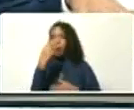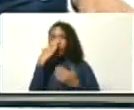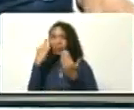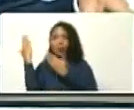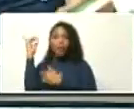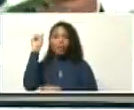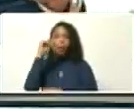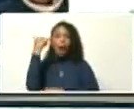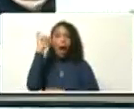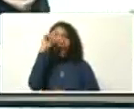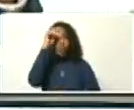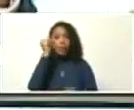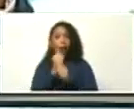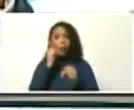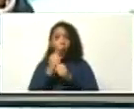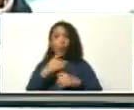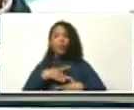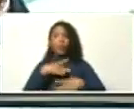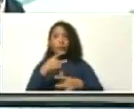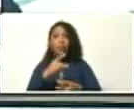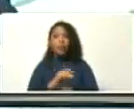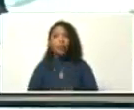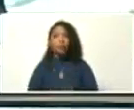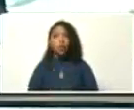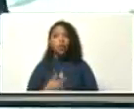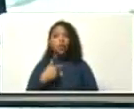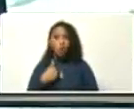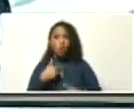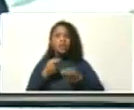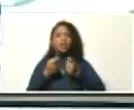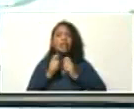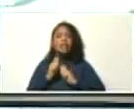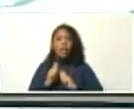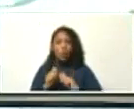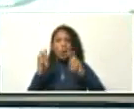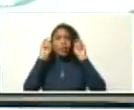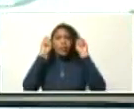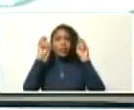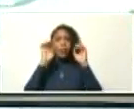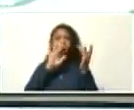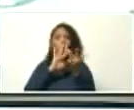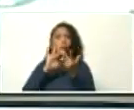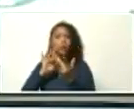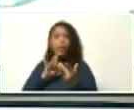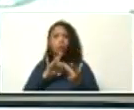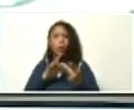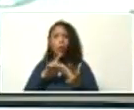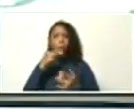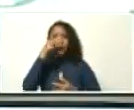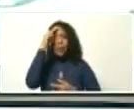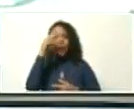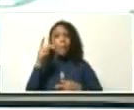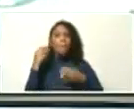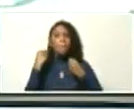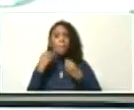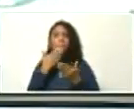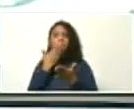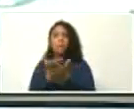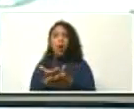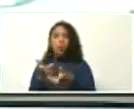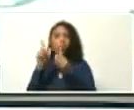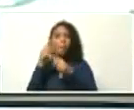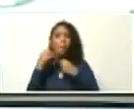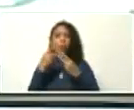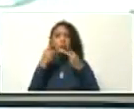También hay un trabajo bien interesante. Yo estoy tratando de entrar en contacto con el padre para pedirle autorización